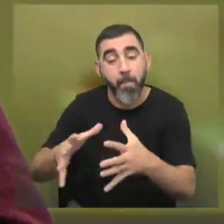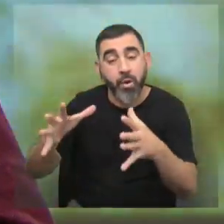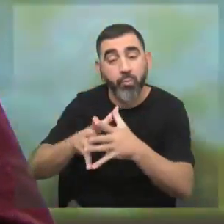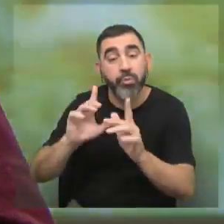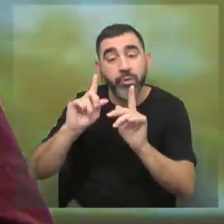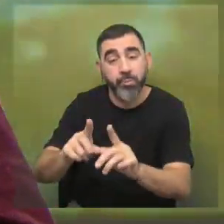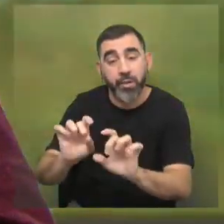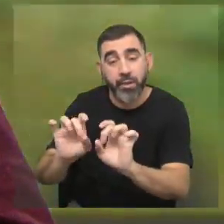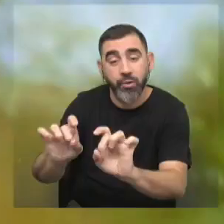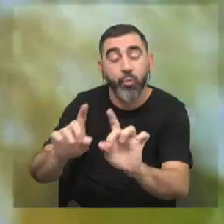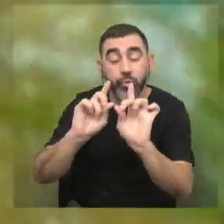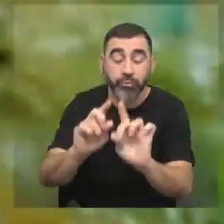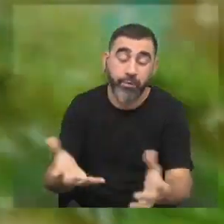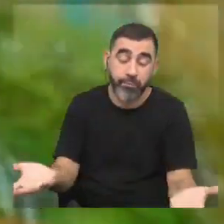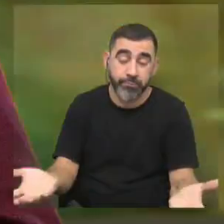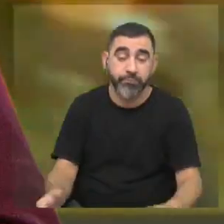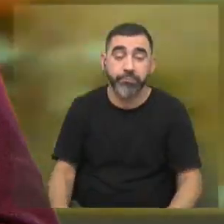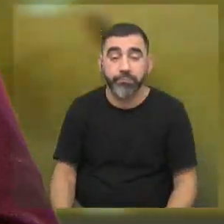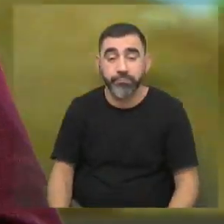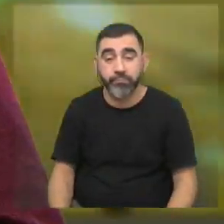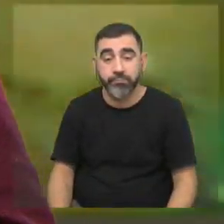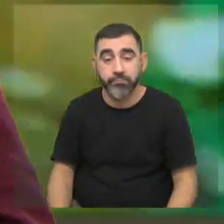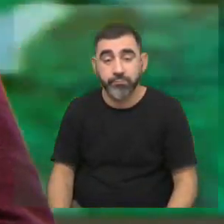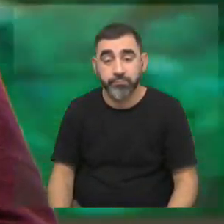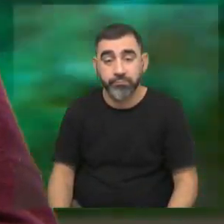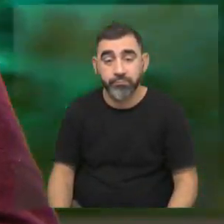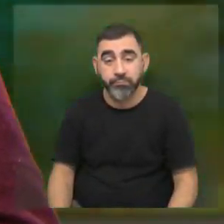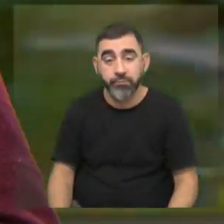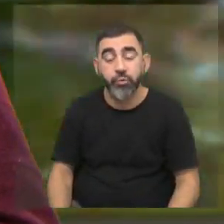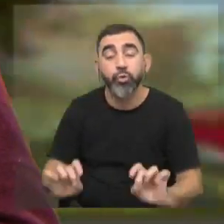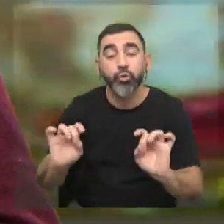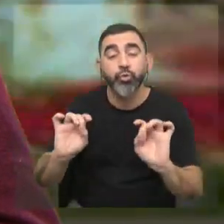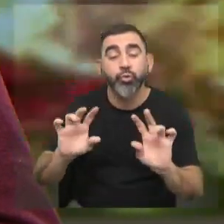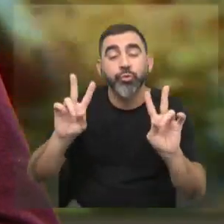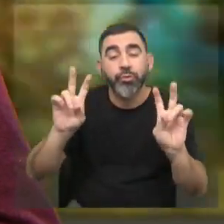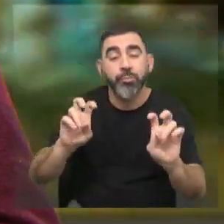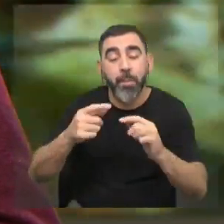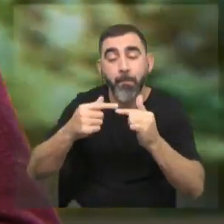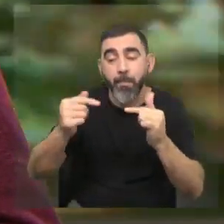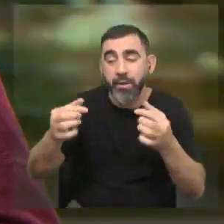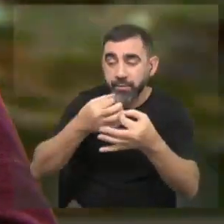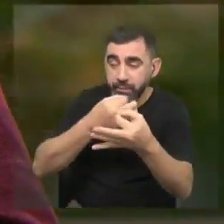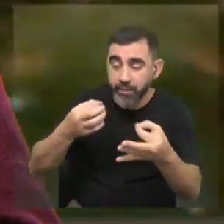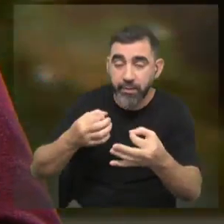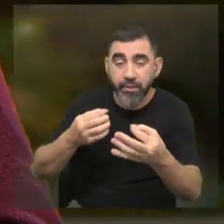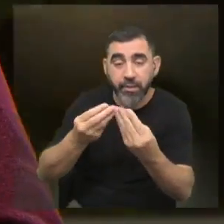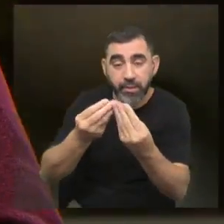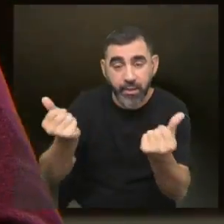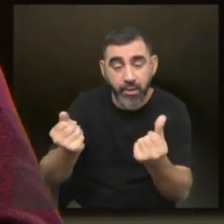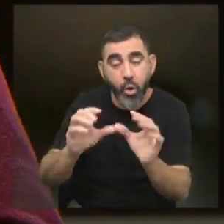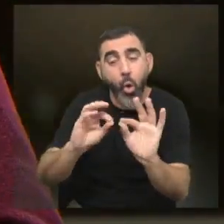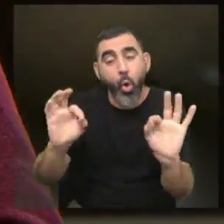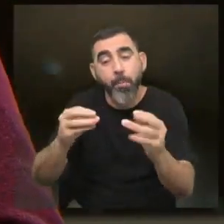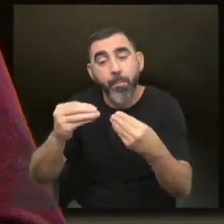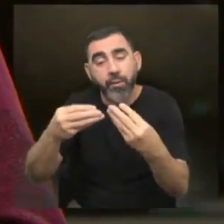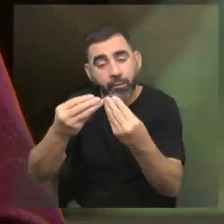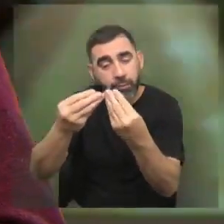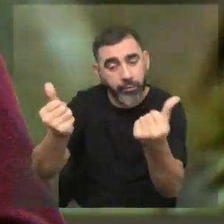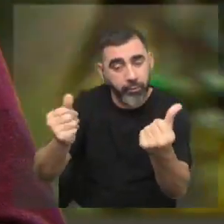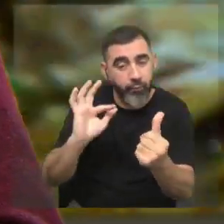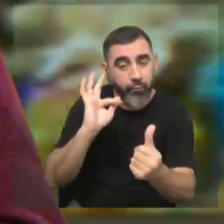en todas, ¿no? No nos engañemos, siempre el fibra carbono siempre está en estas 3 semanas que vamos a ver los Juegos Olímpicos en pelotas, en